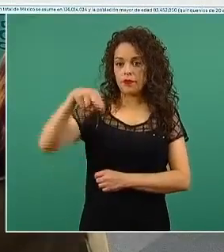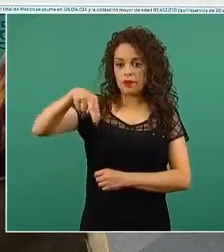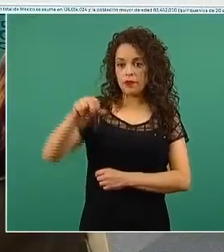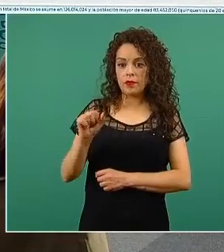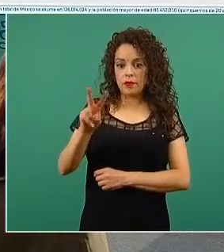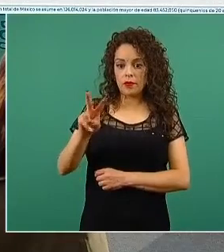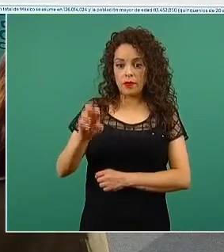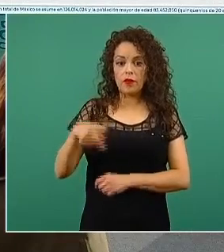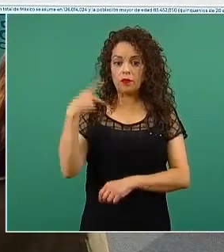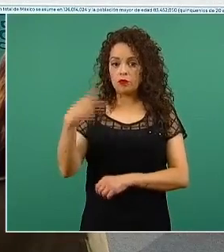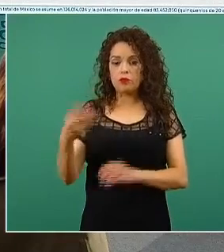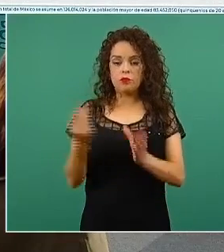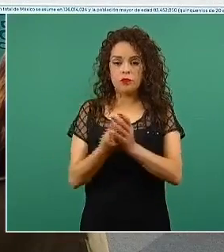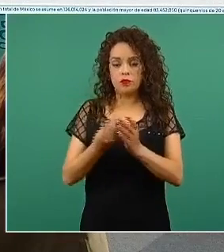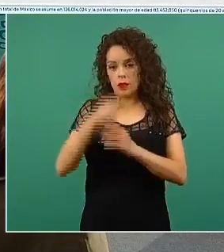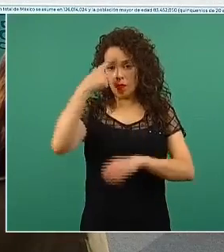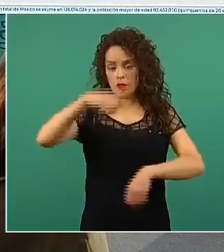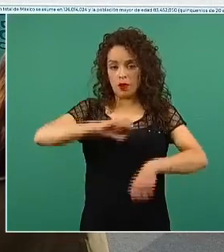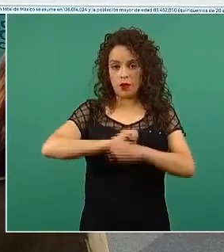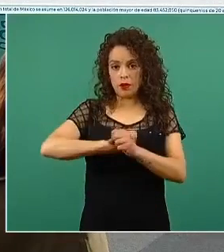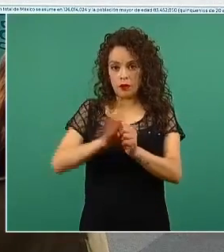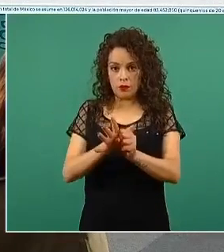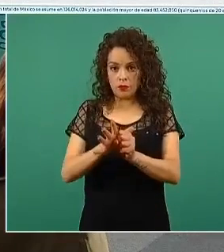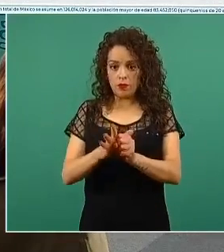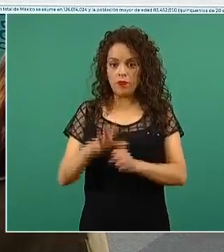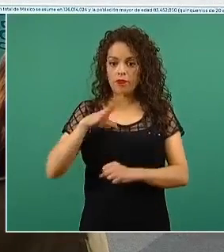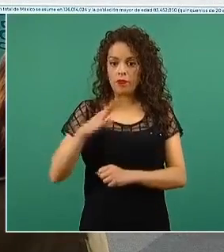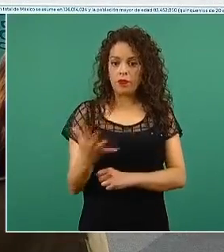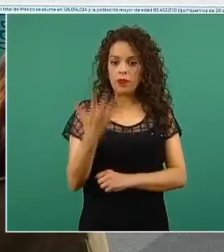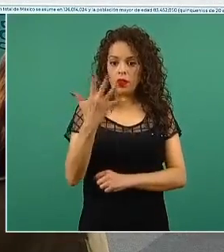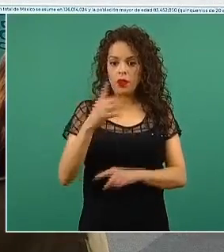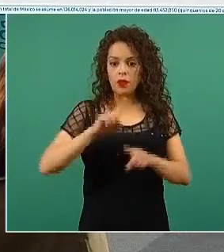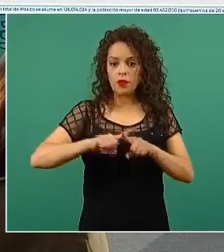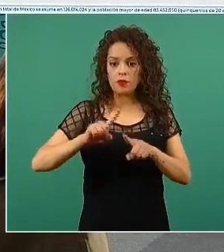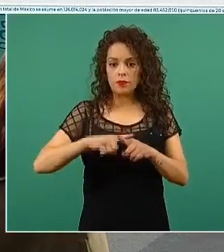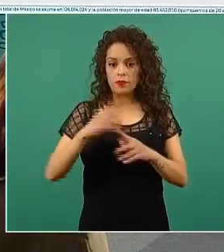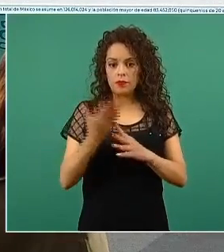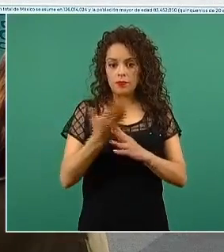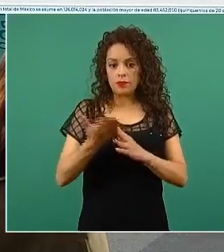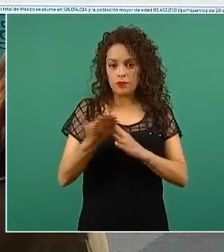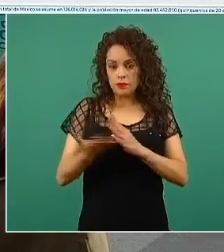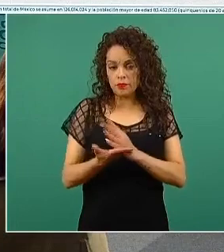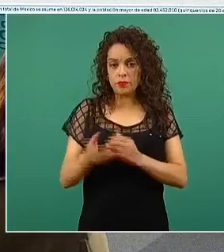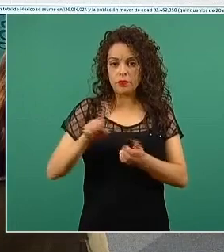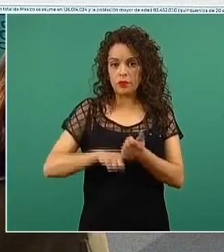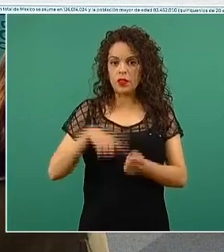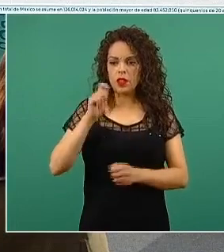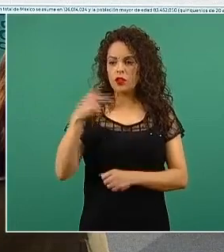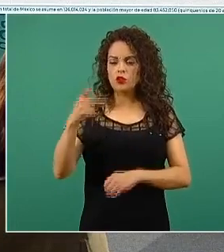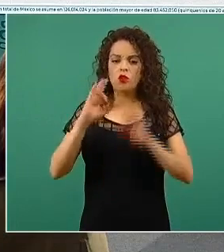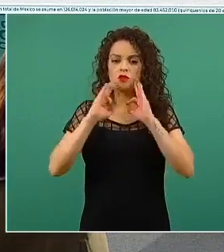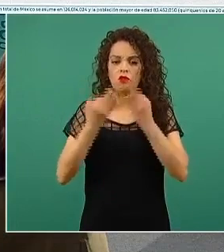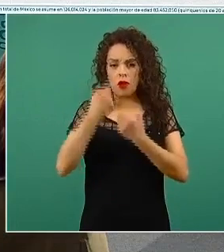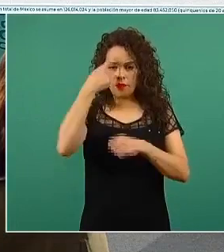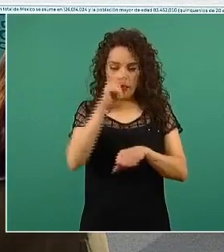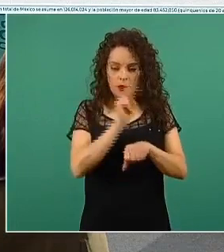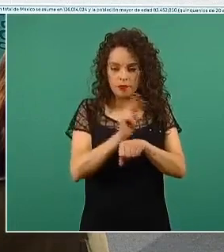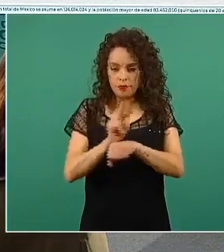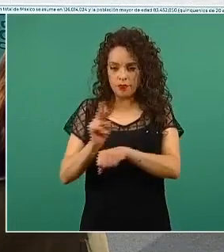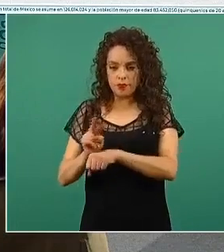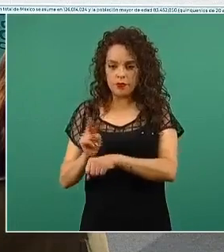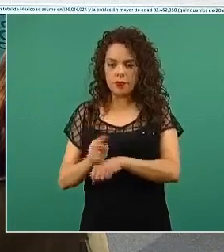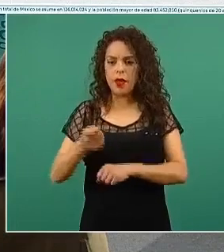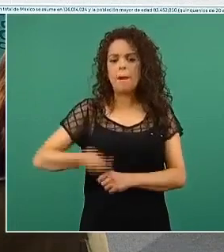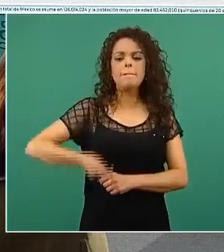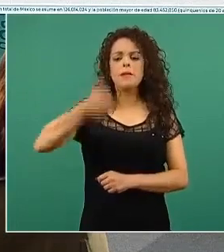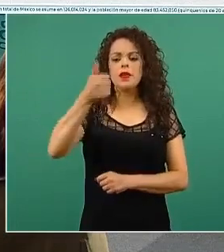de COVID-19, implementó al menos 5 componentes dentro de su modelo de vigilancia. El primero de ellos a lo mejor fue